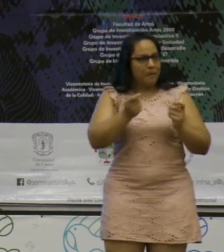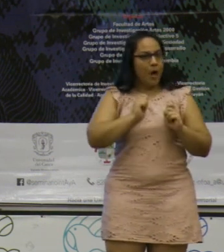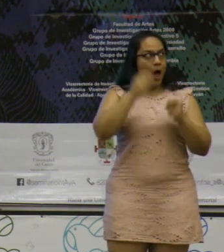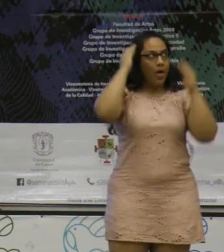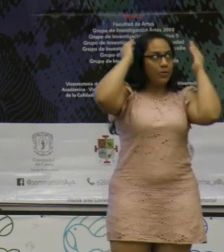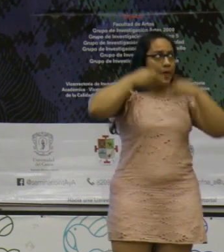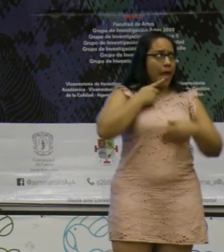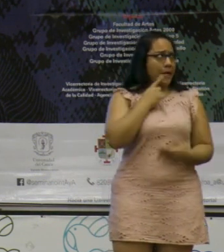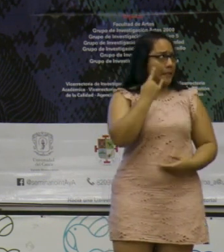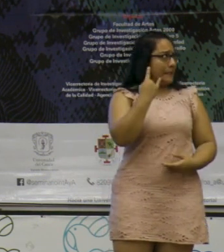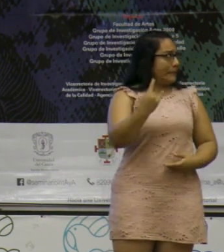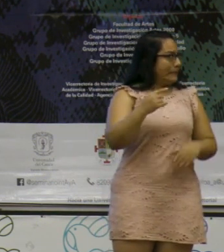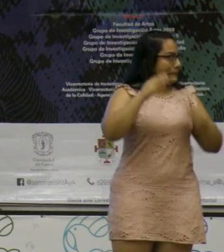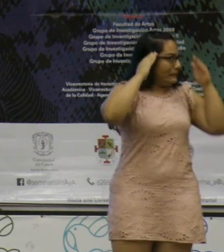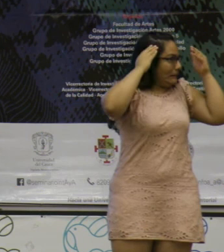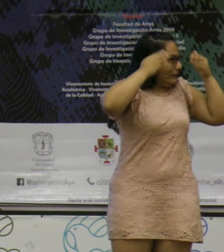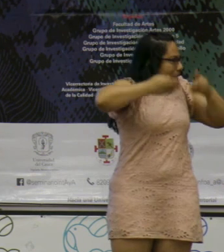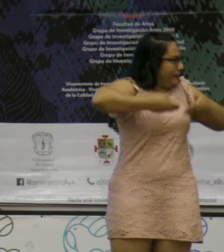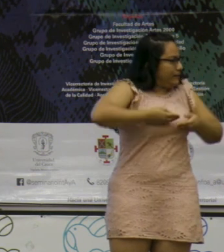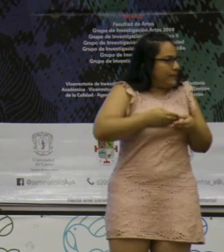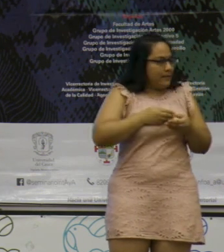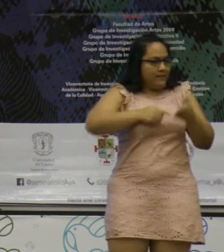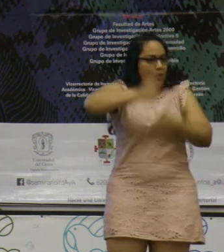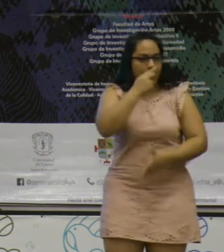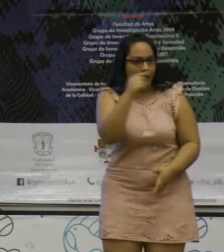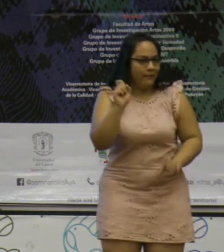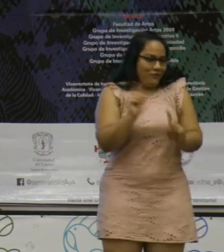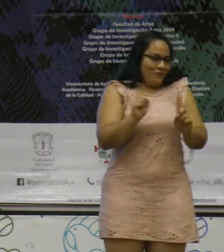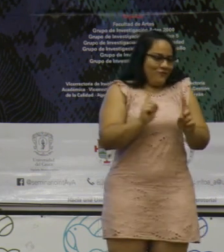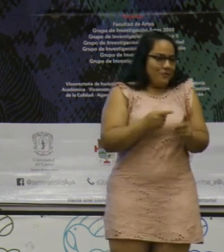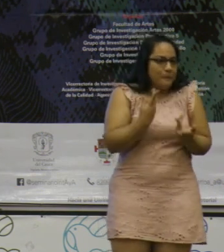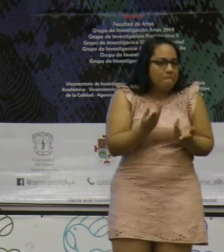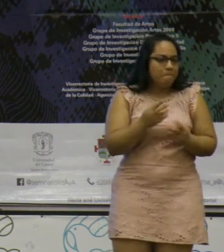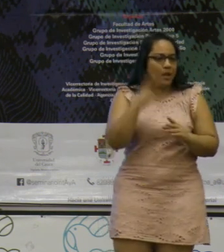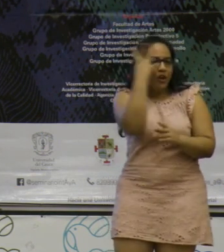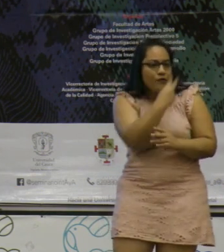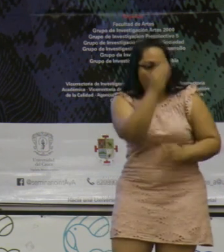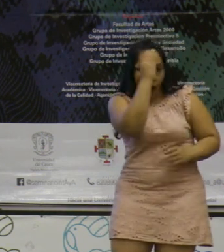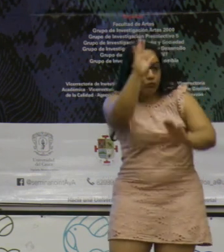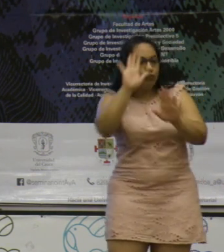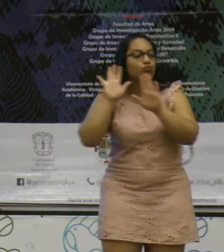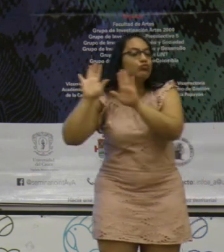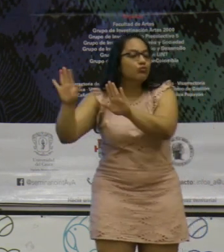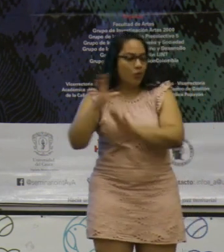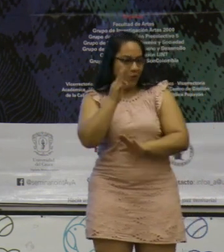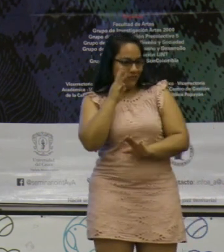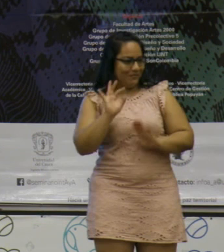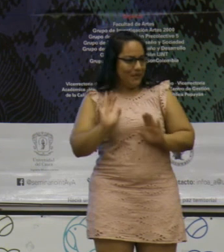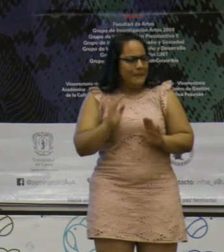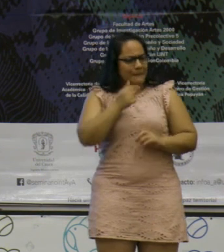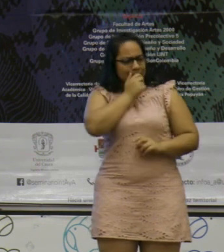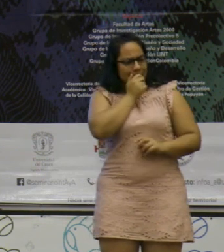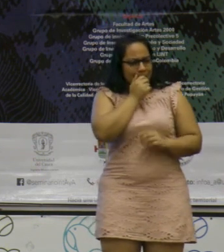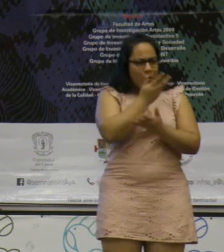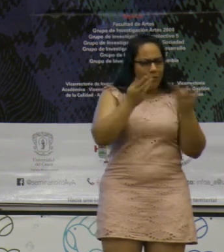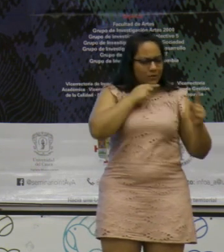solapada. Él dice, pues él está en el 800, o sea, él cree efectivamente en lo bello, él sí cree que hay cosas bellas, pero como está matizado por